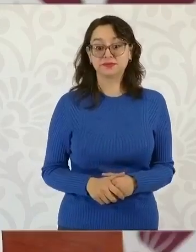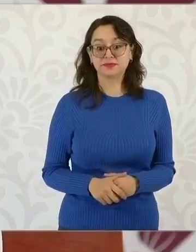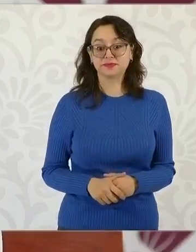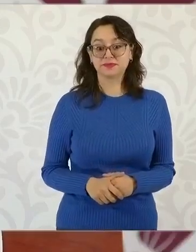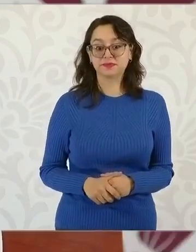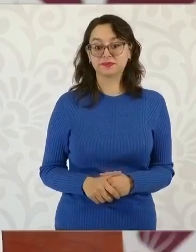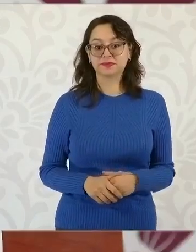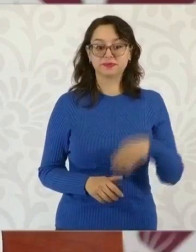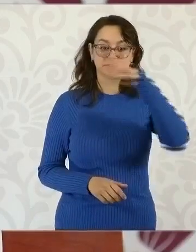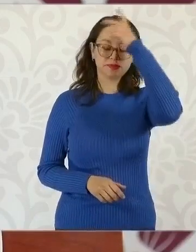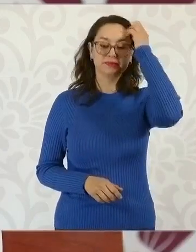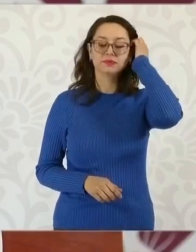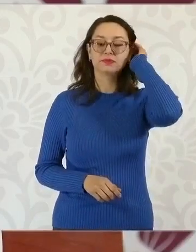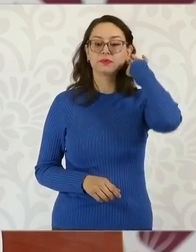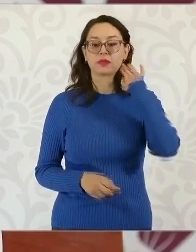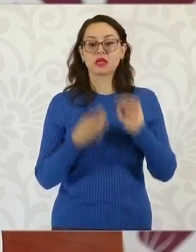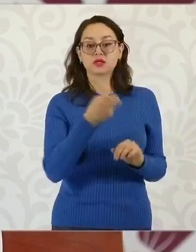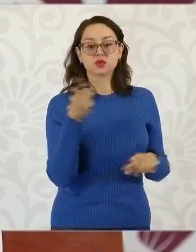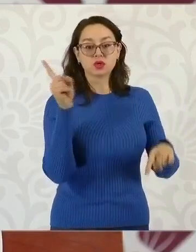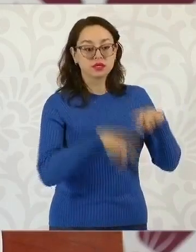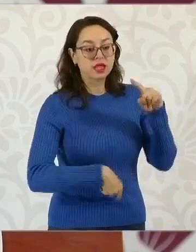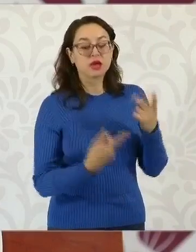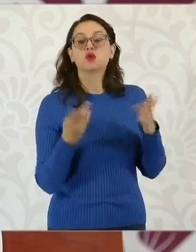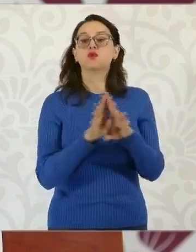Ese no se lo va a quitar nunca.